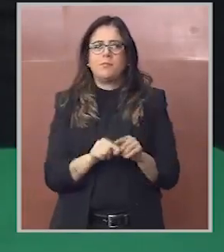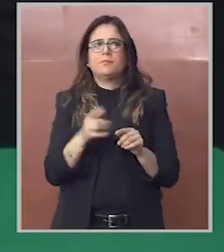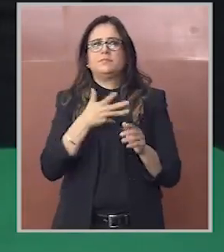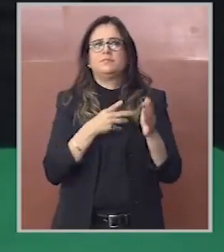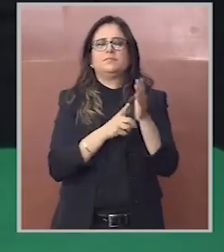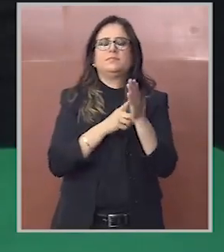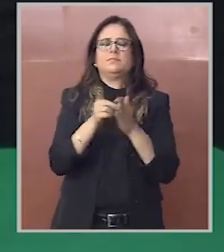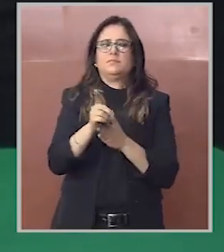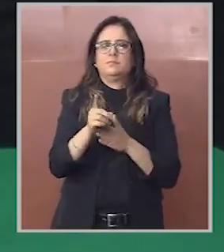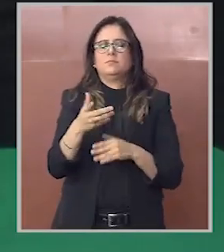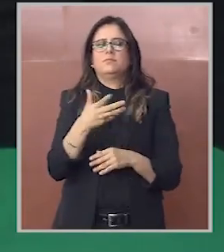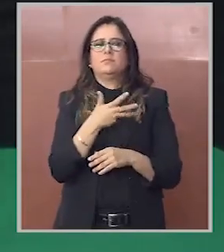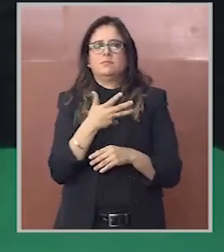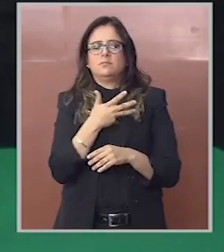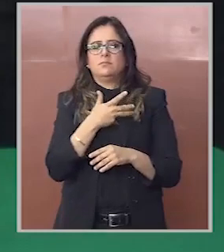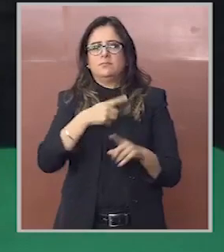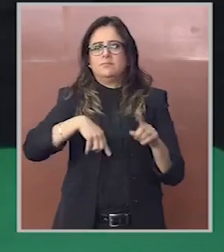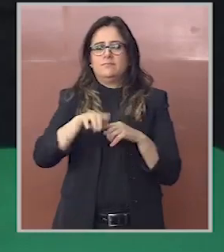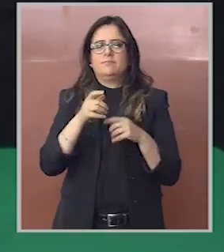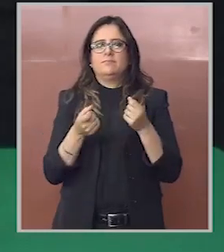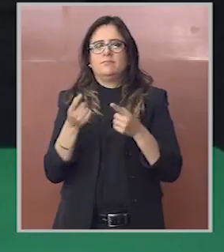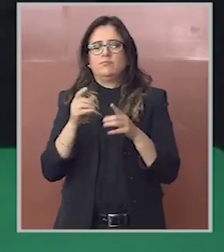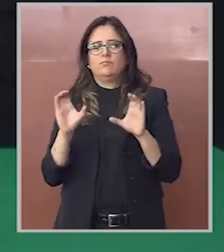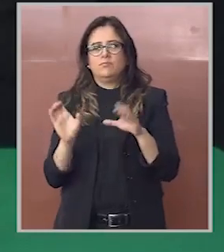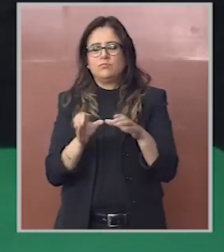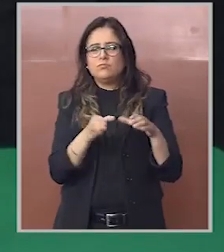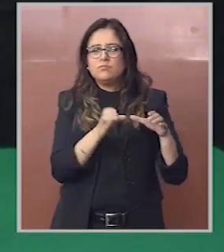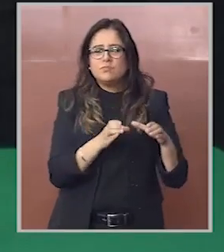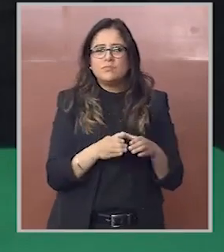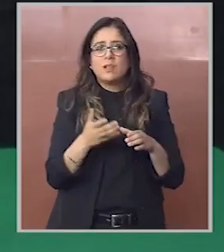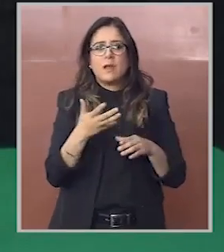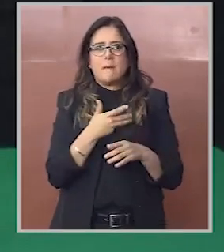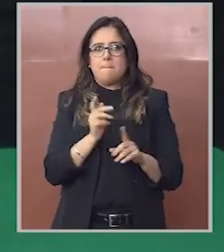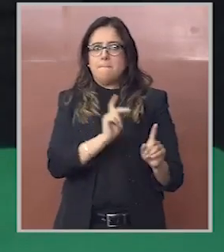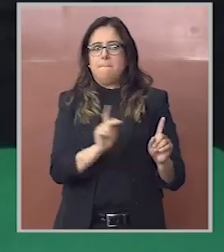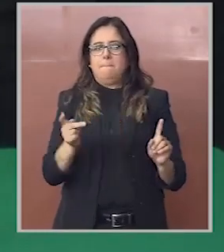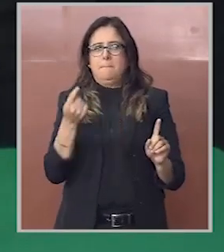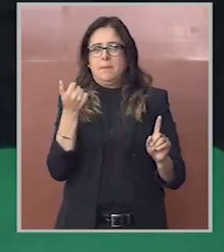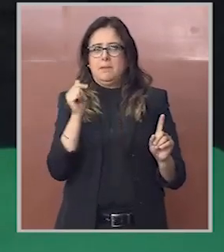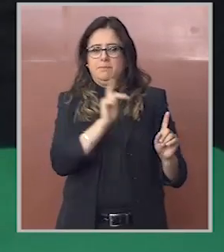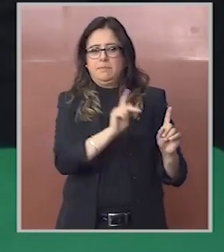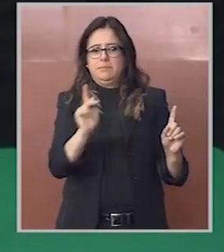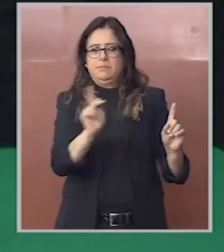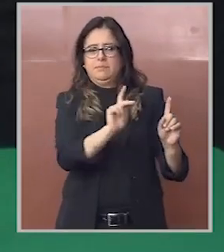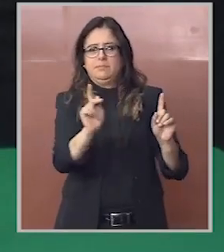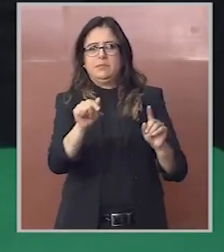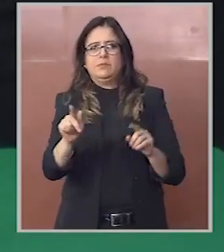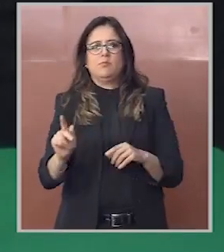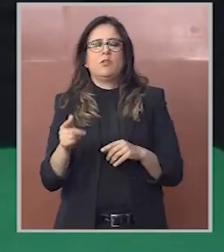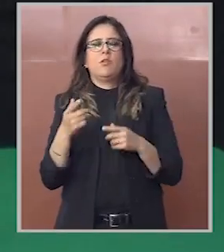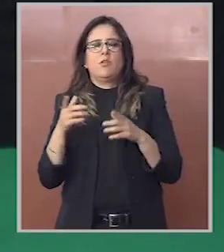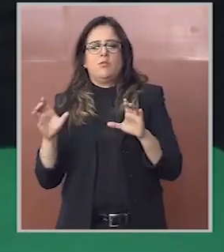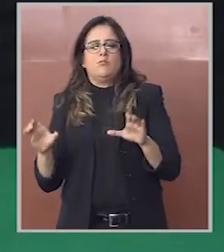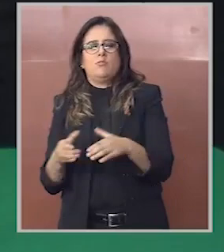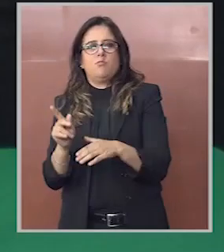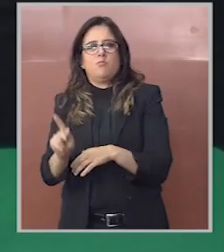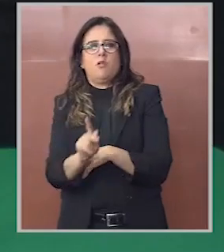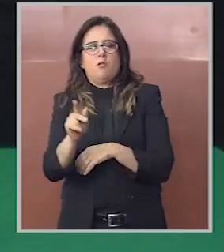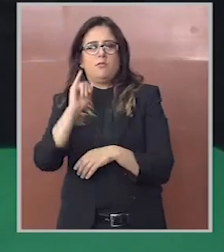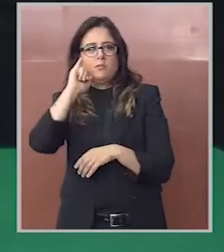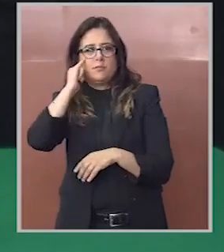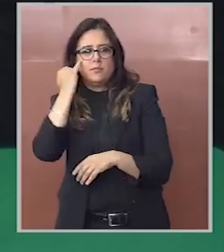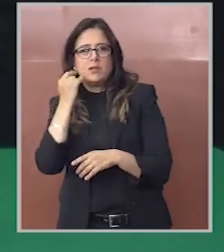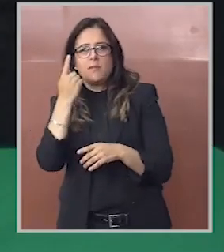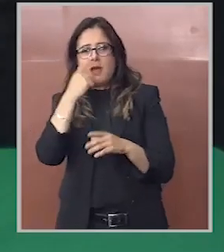tienen mucha similitud con pueblos indígenas el derecho a la propiedad al uso y protección de sus tierras a su identidad cultural a la